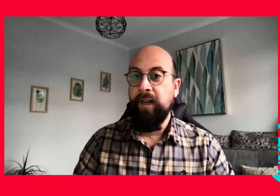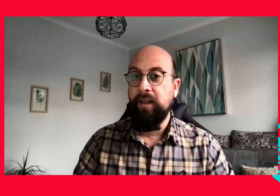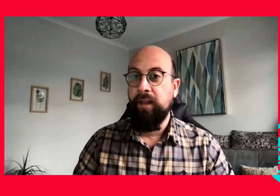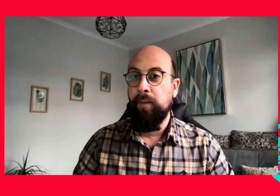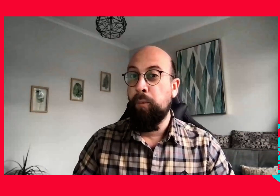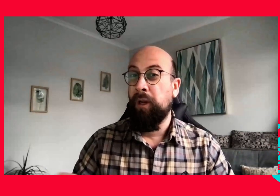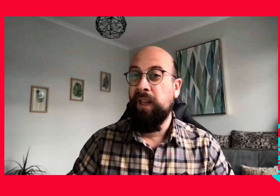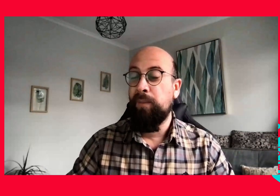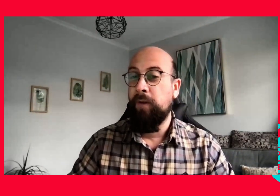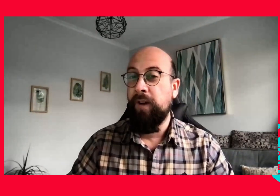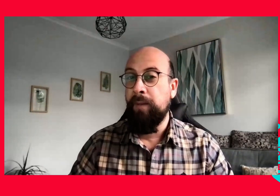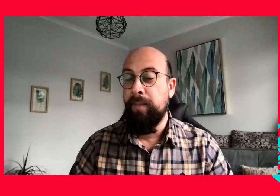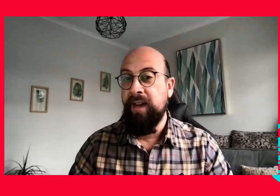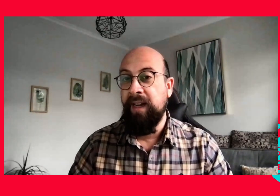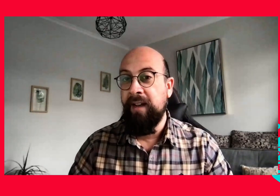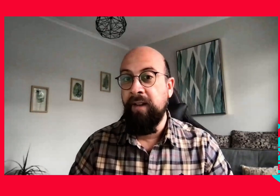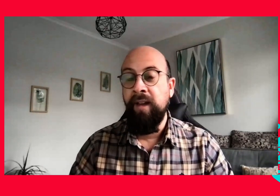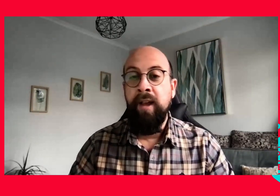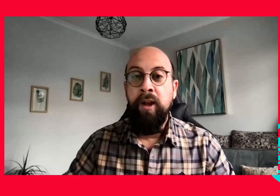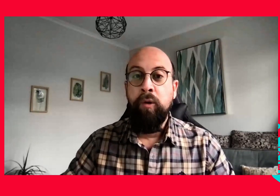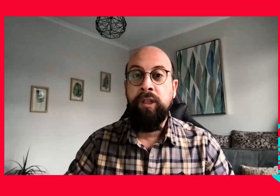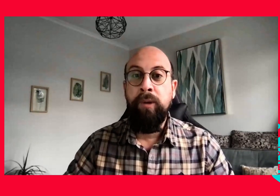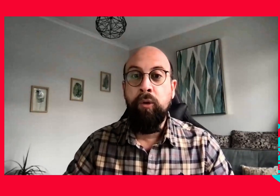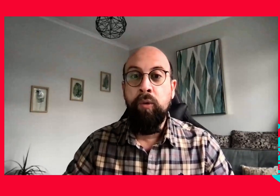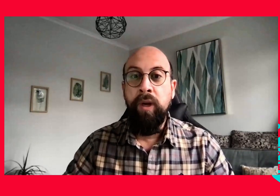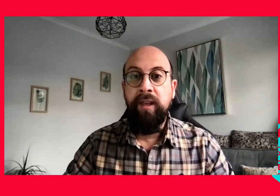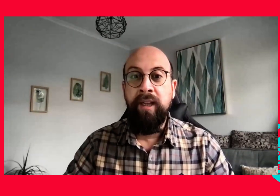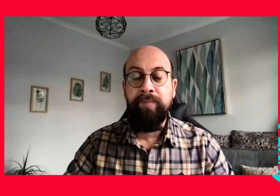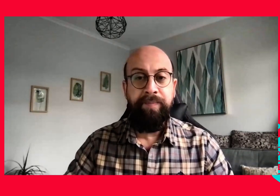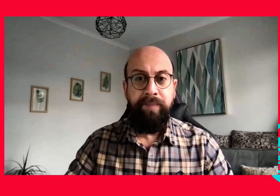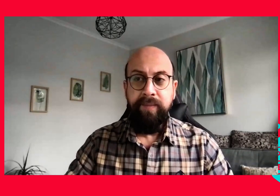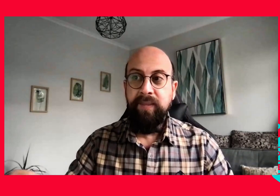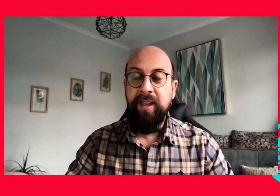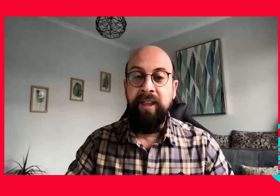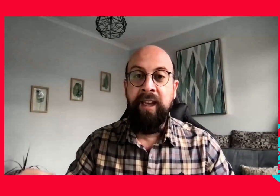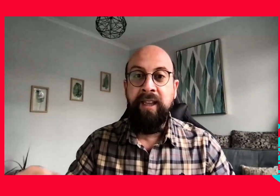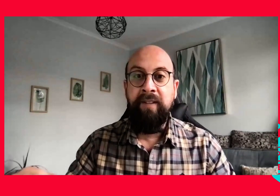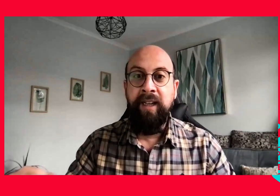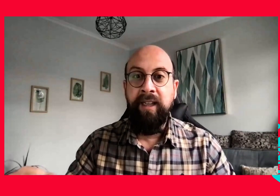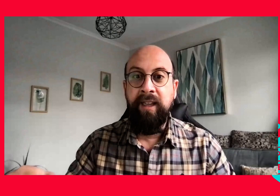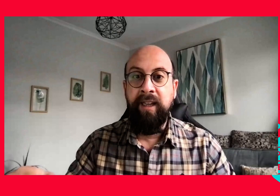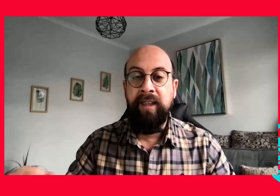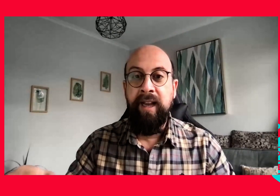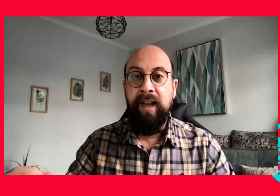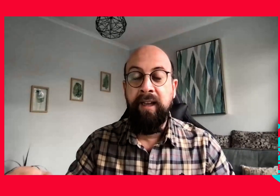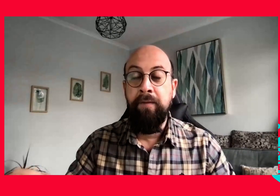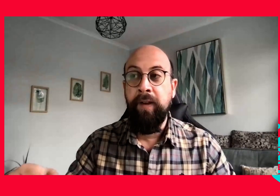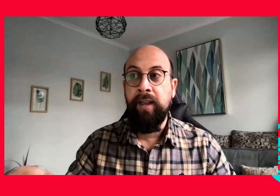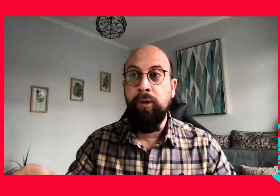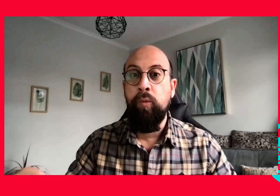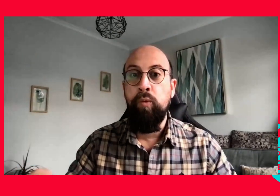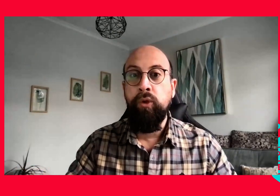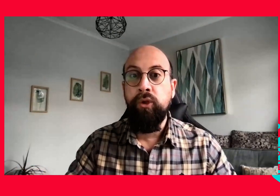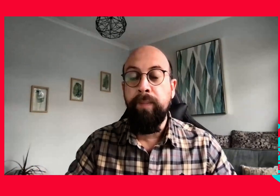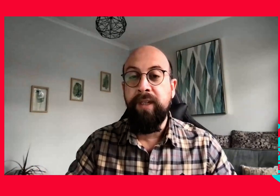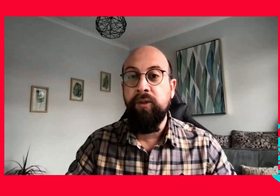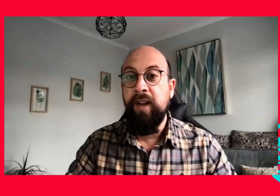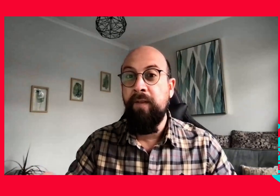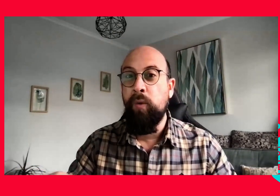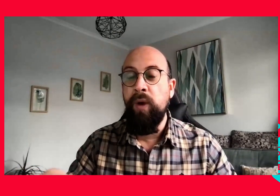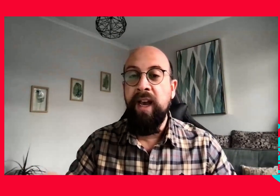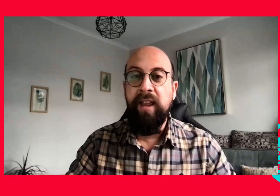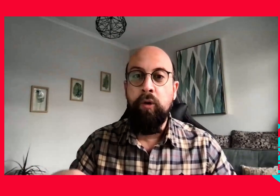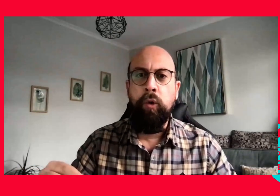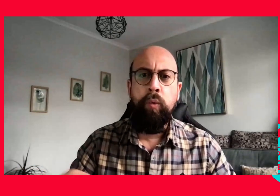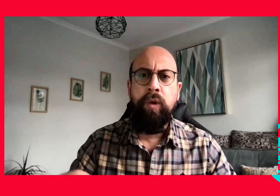clínica diferente, por ejemplo, enfermedad más grave, o si me doy cuenta de que esta variante está infectando mucho a